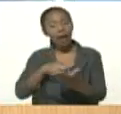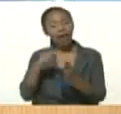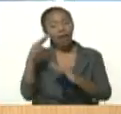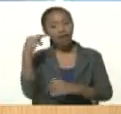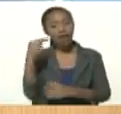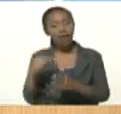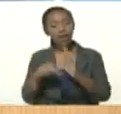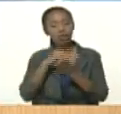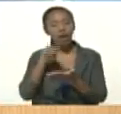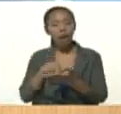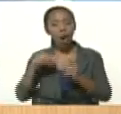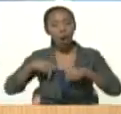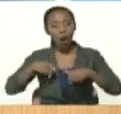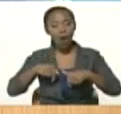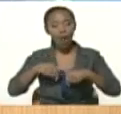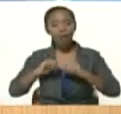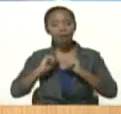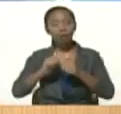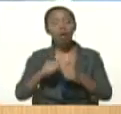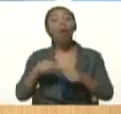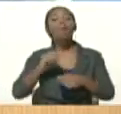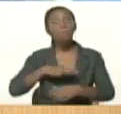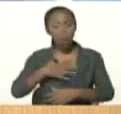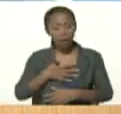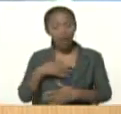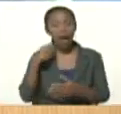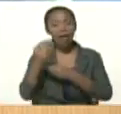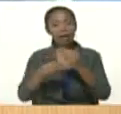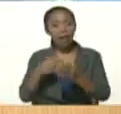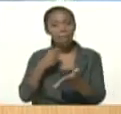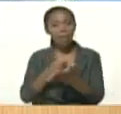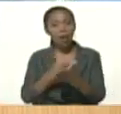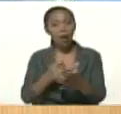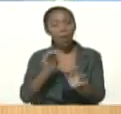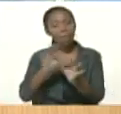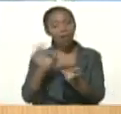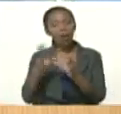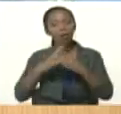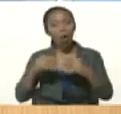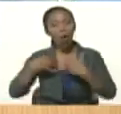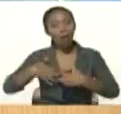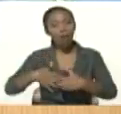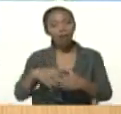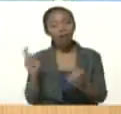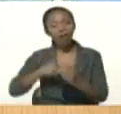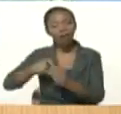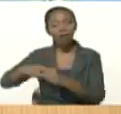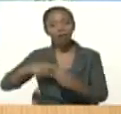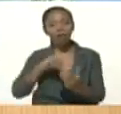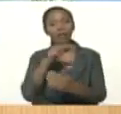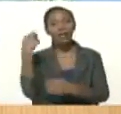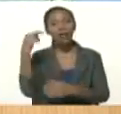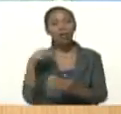iniciamos el despliegue, van a poder hacer también el pago en Petro en todos los comercios afiliados a nivel nacional.